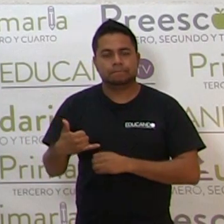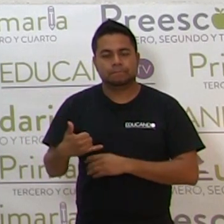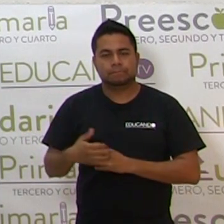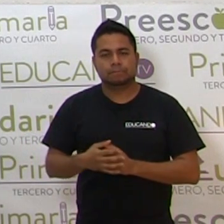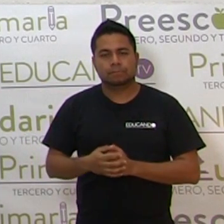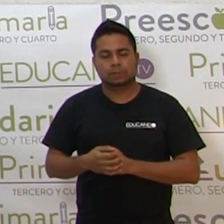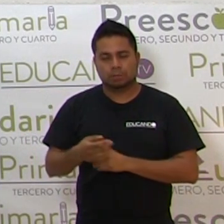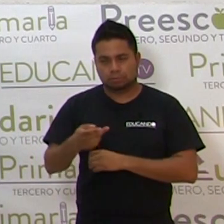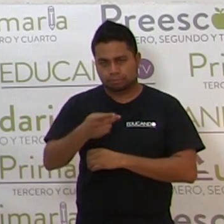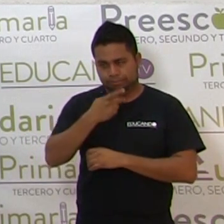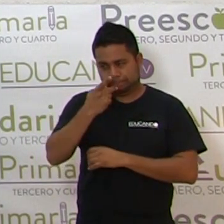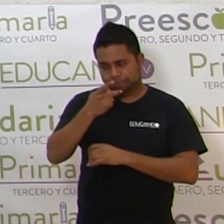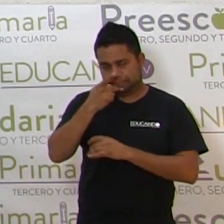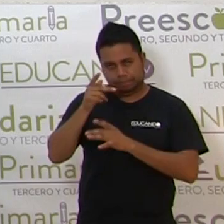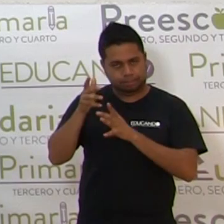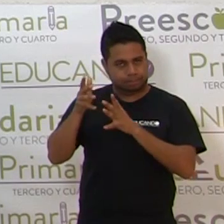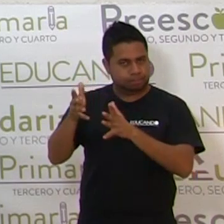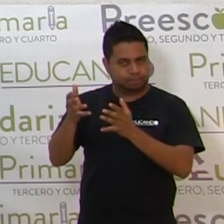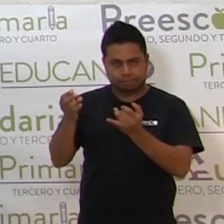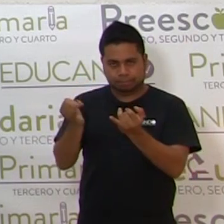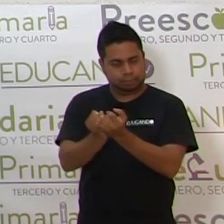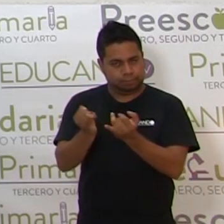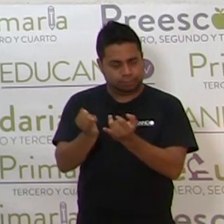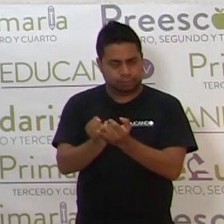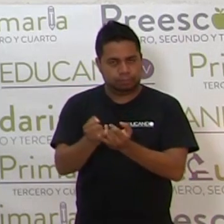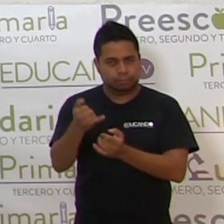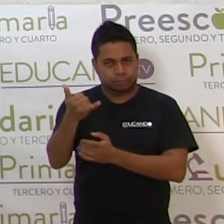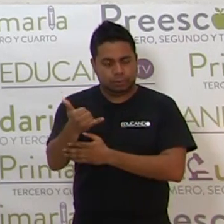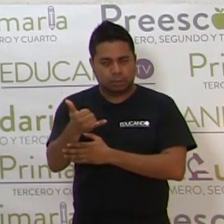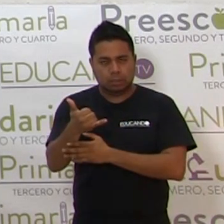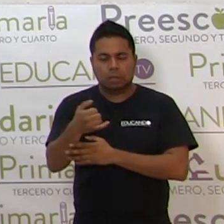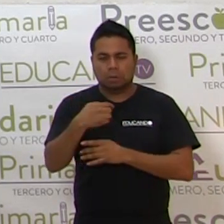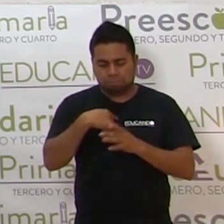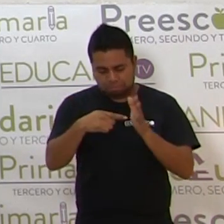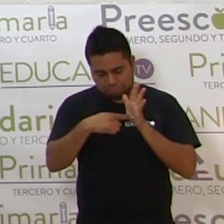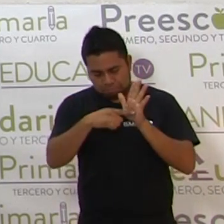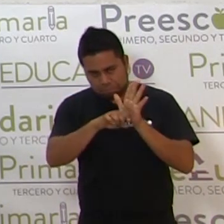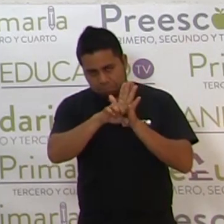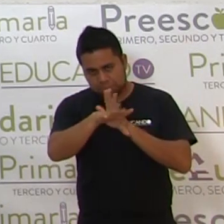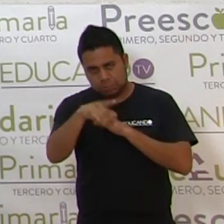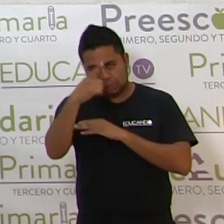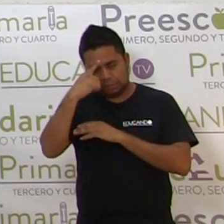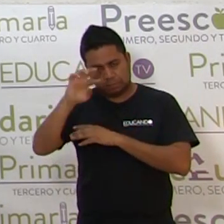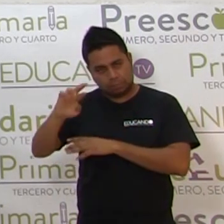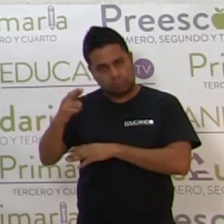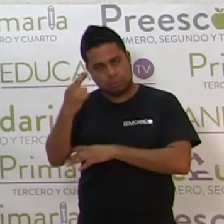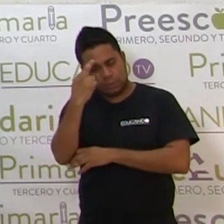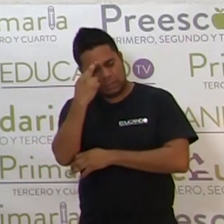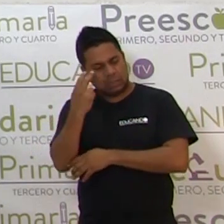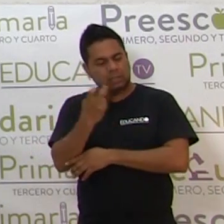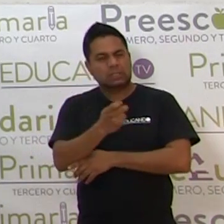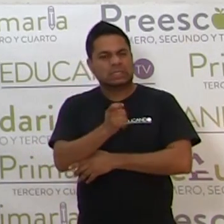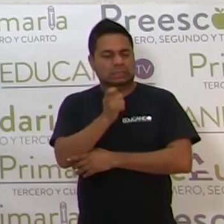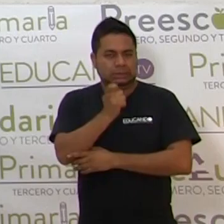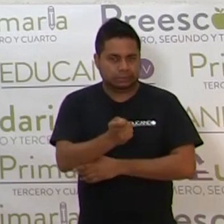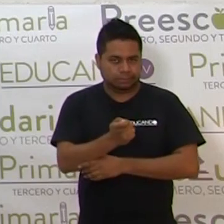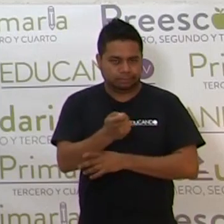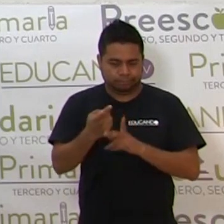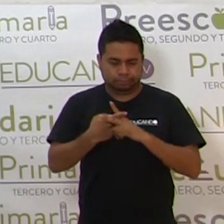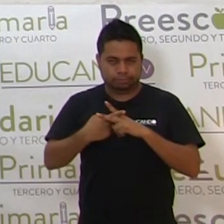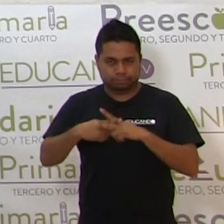su sonido. Bien, vamos a ver un ejemplo para que podamos recordar esta parte e iniciar la